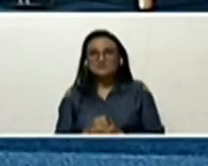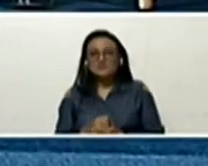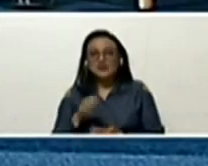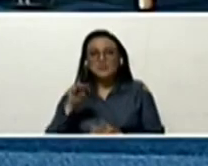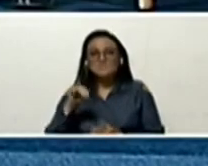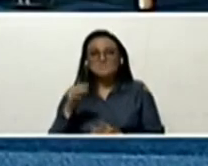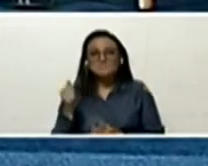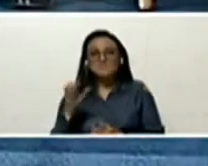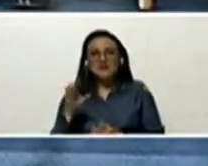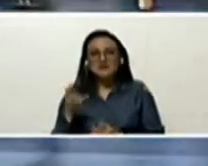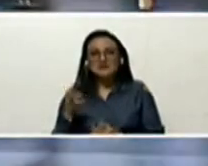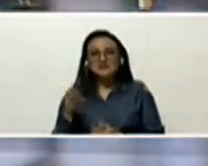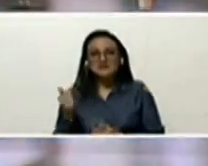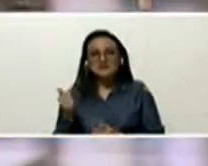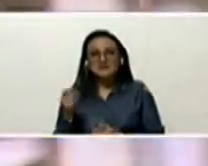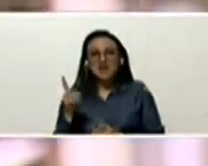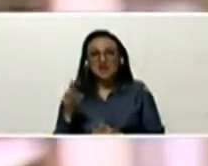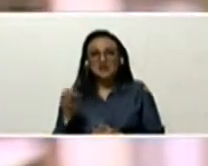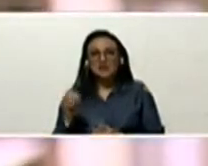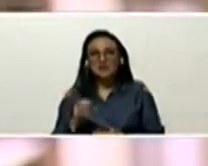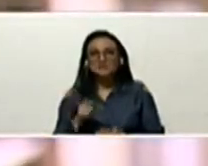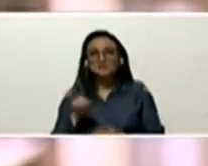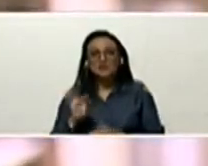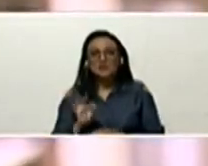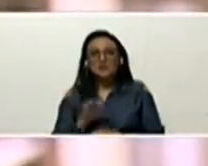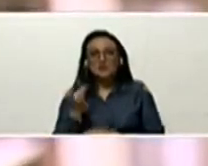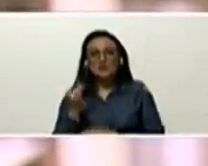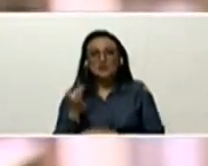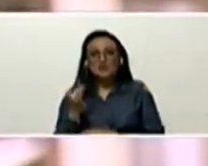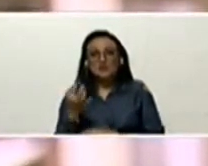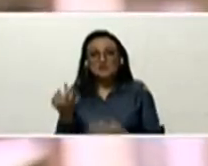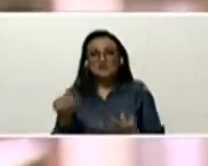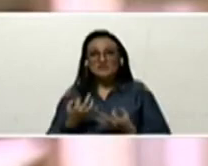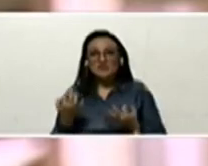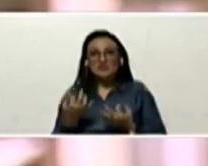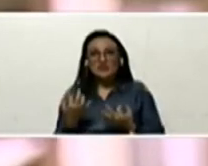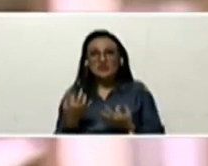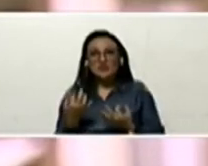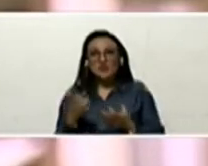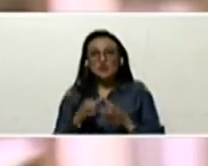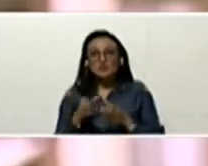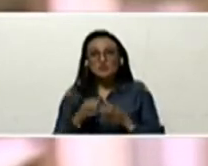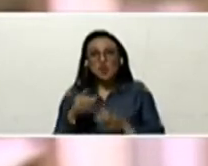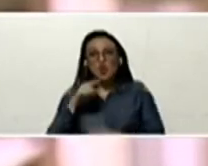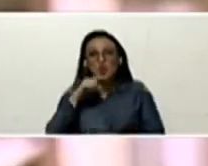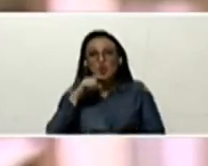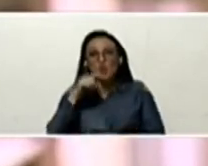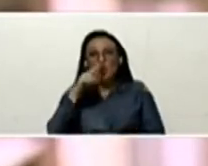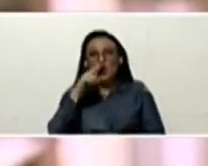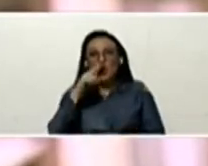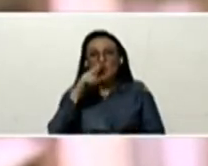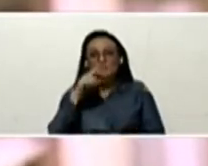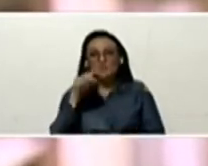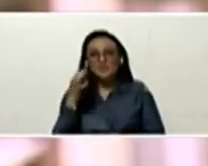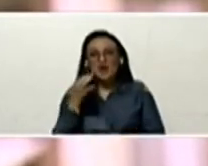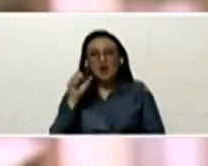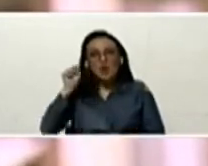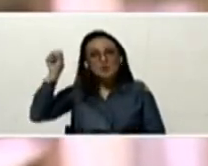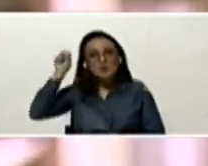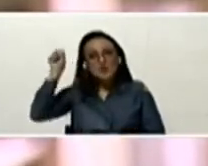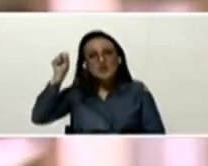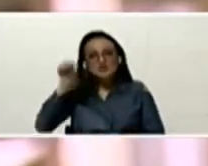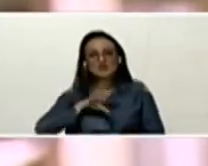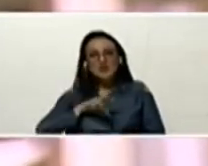Machados, Eduardo y Gustavo, fundadores del verdadero Partido Comunista de Venezuela, del verdadero